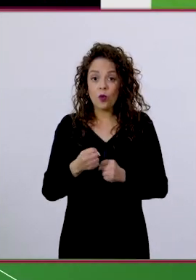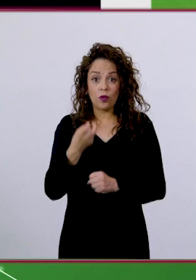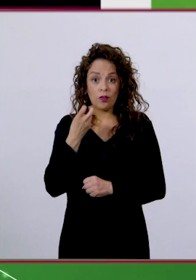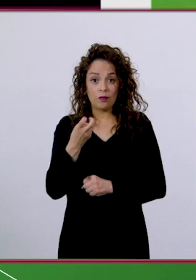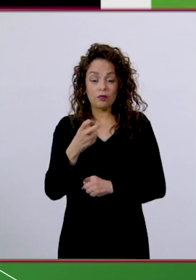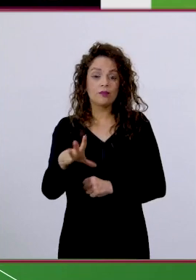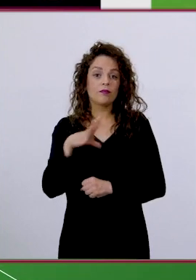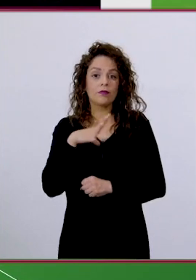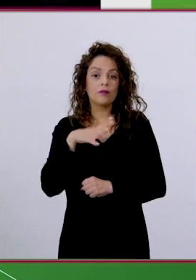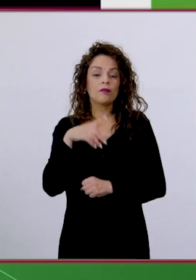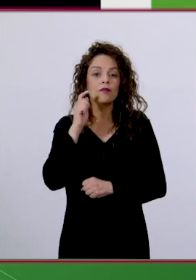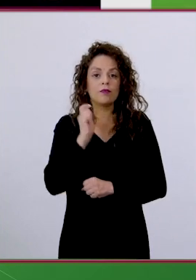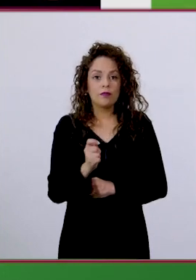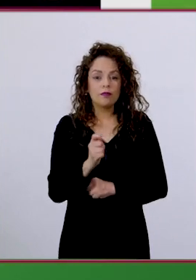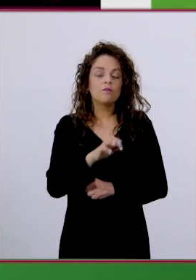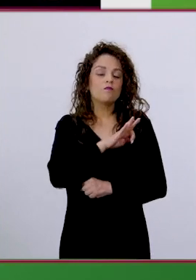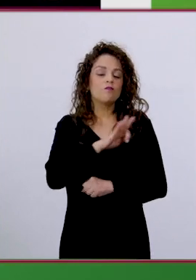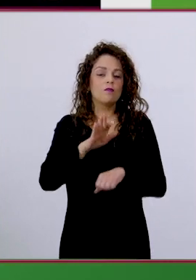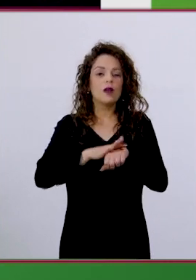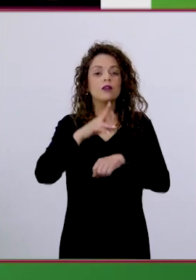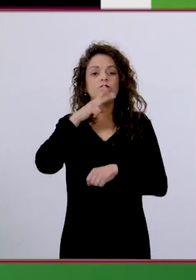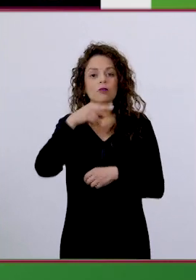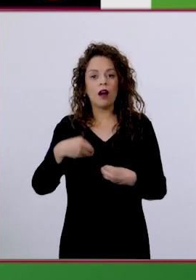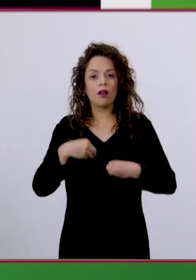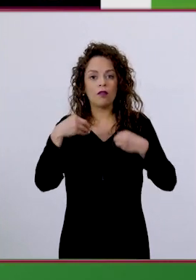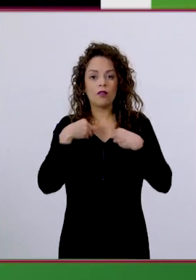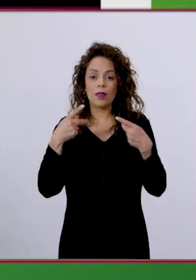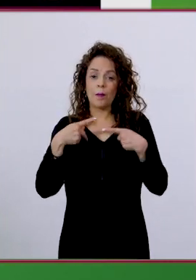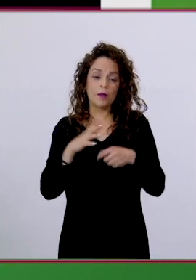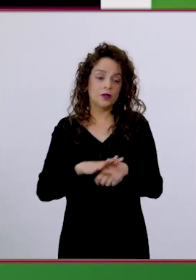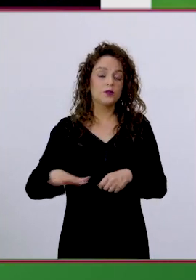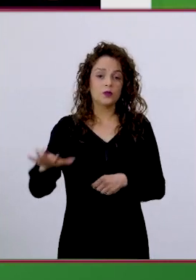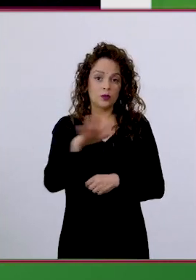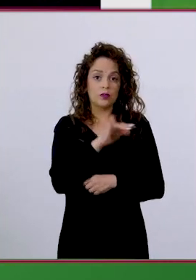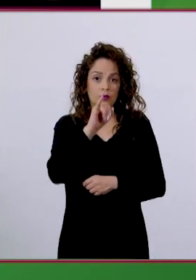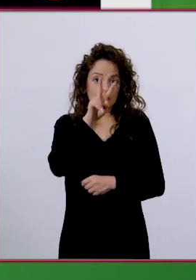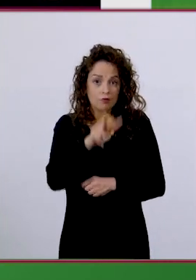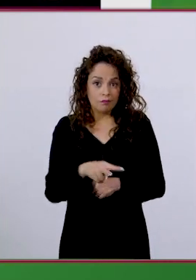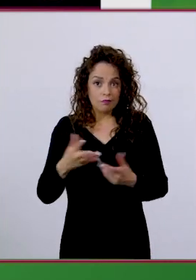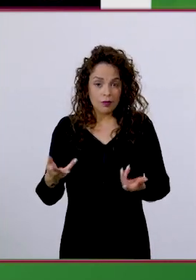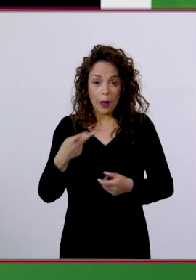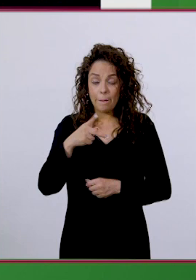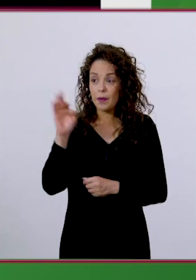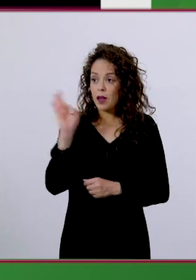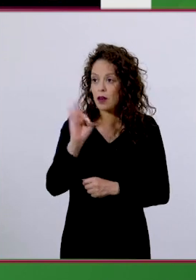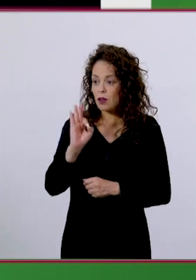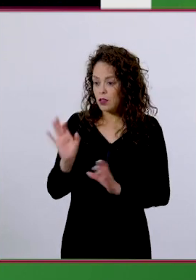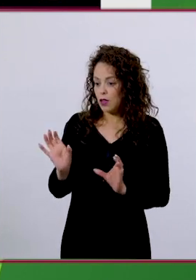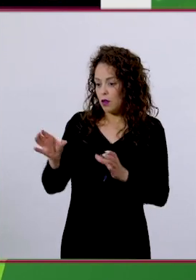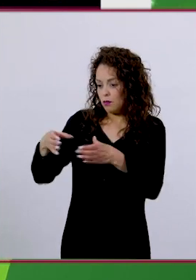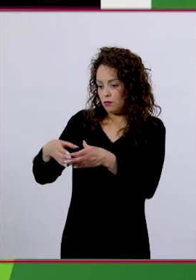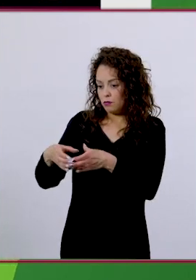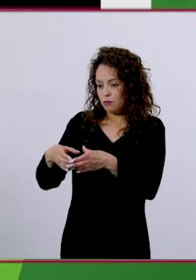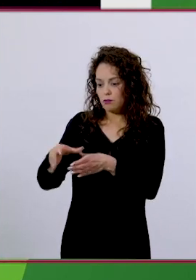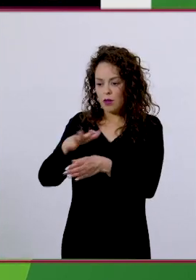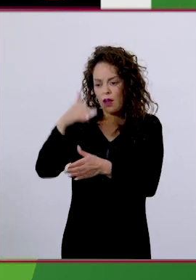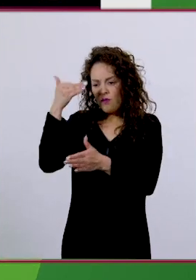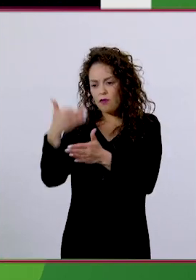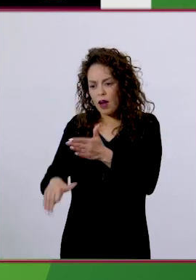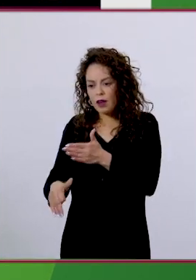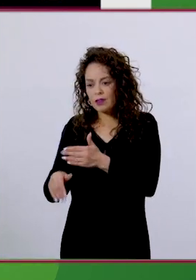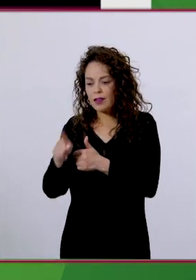ser un medio para mejorar las condiciones de vida. De tal modo que si en una población hace falta